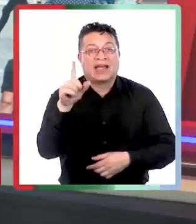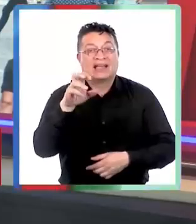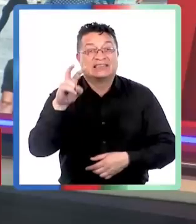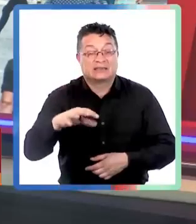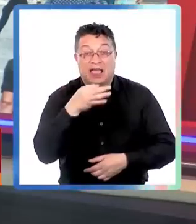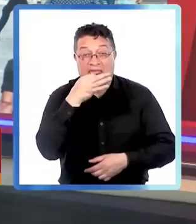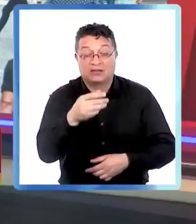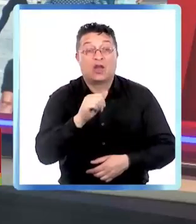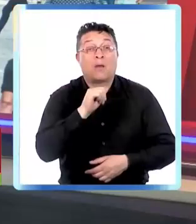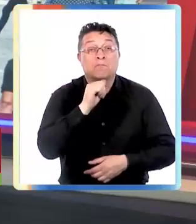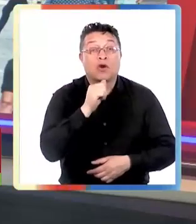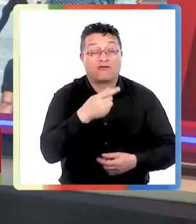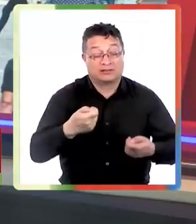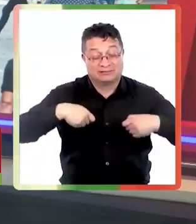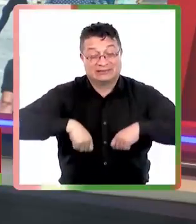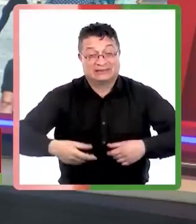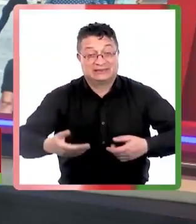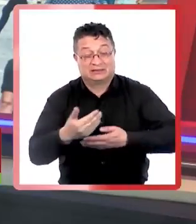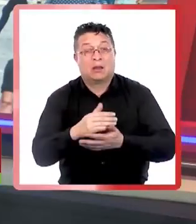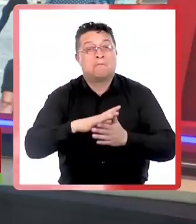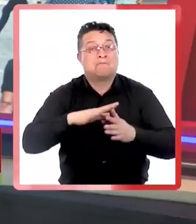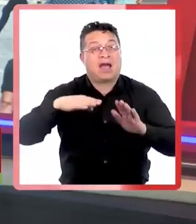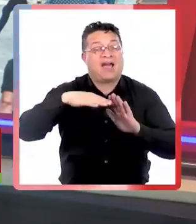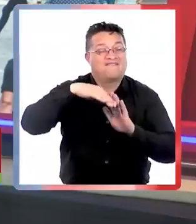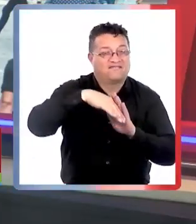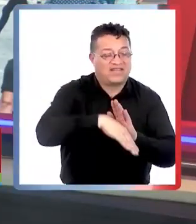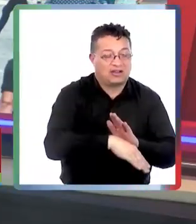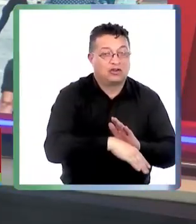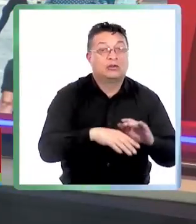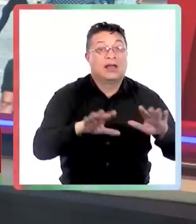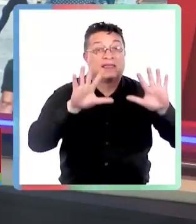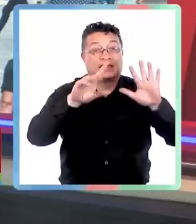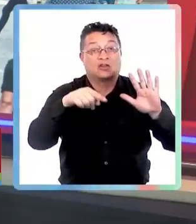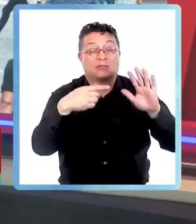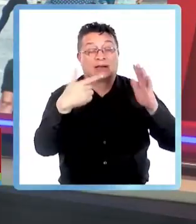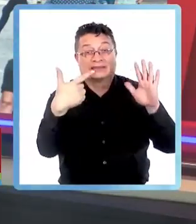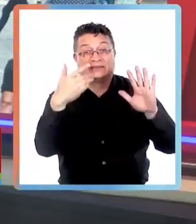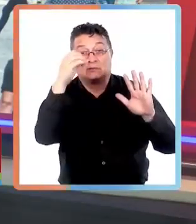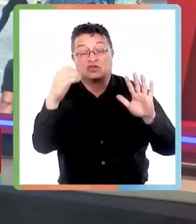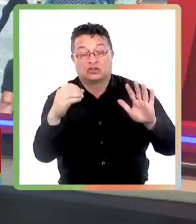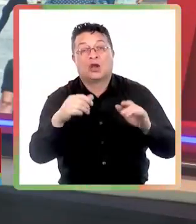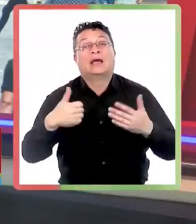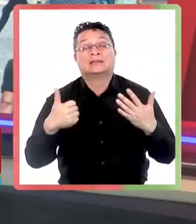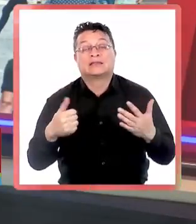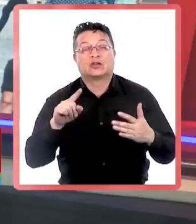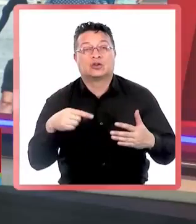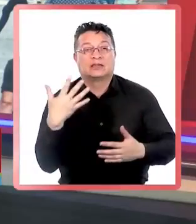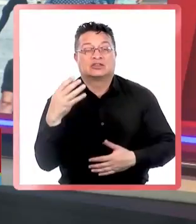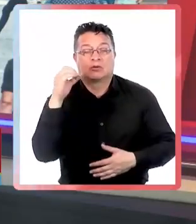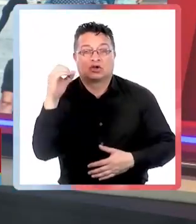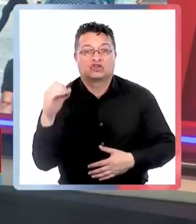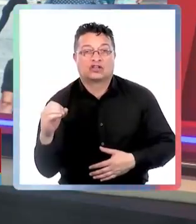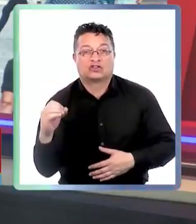encuesta CACEN reveló que la pobreza por ingresos llegó a su nivel más bajo en la historia. Pasó de 10,7%